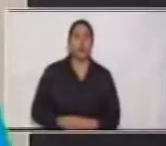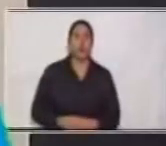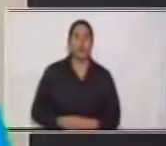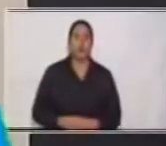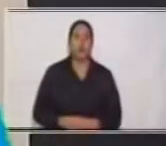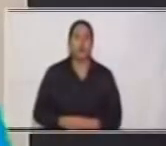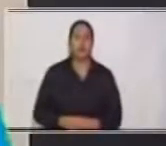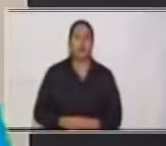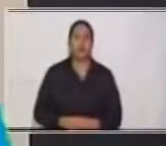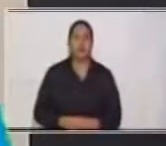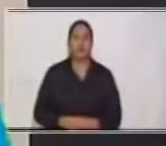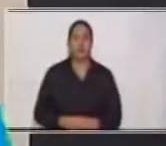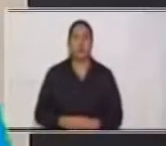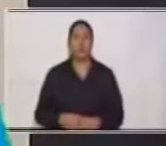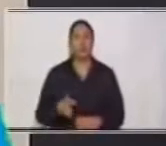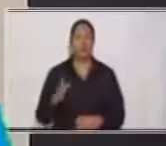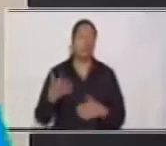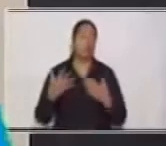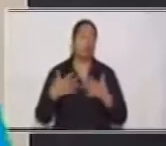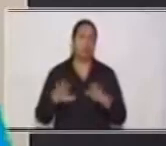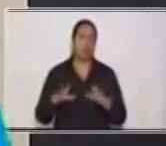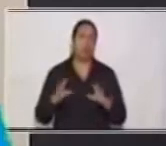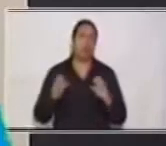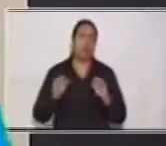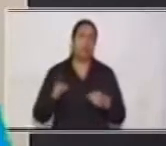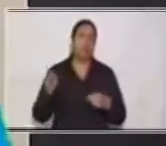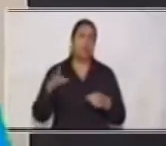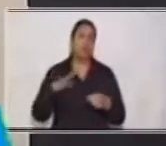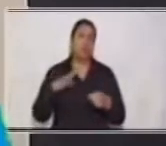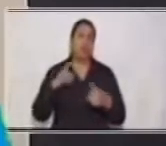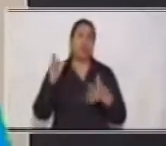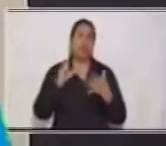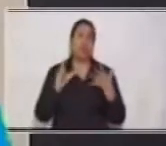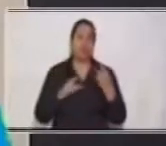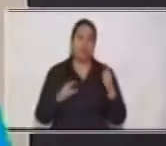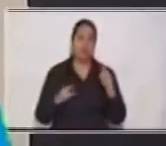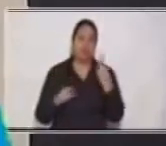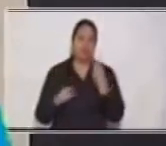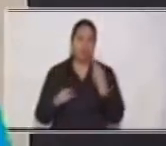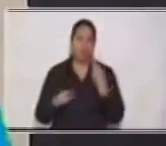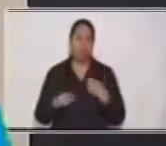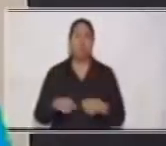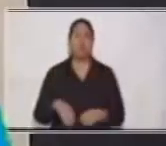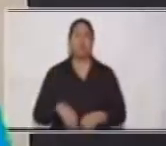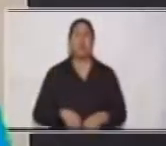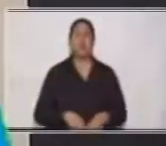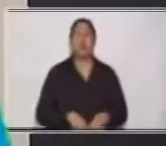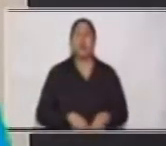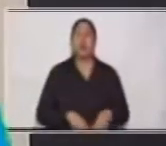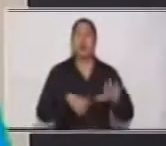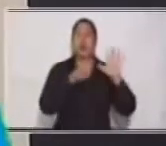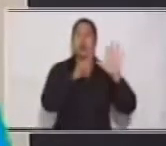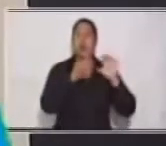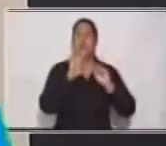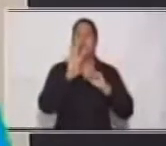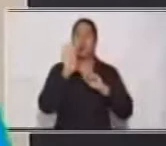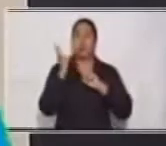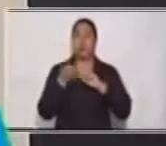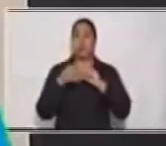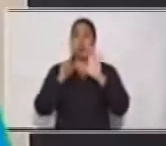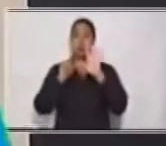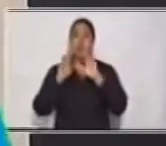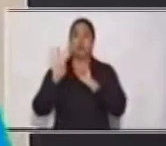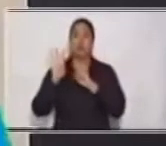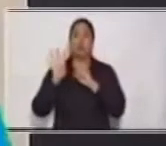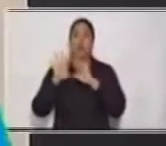¿Sí? Y logramos la primera característica, que es tener 64 dividido 64 igual a